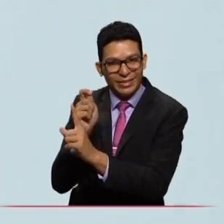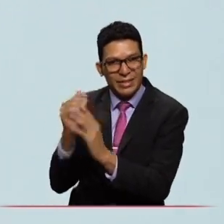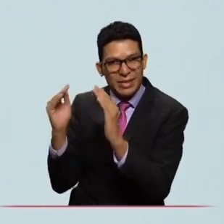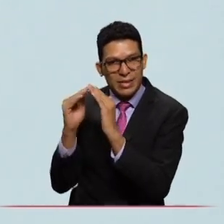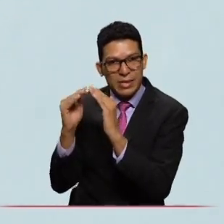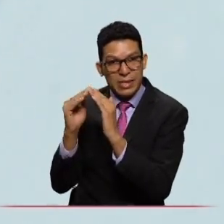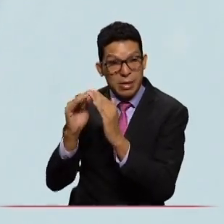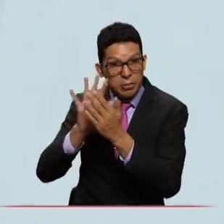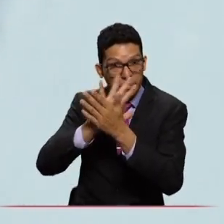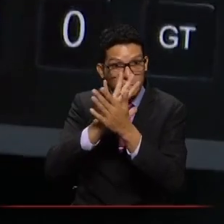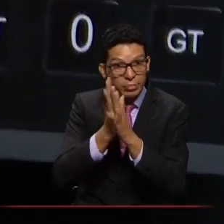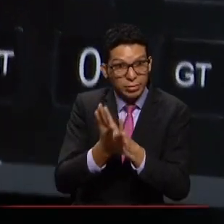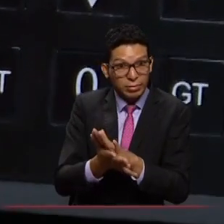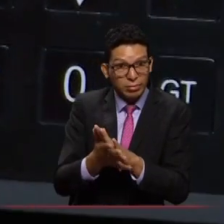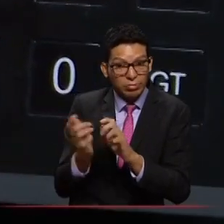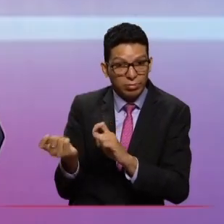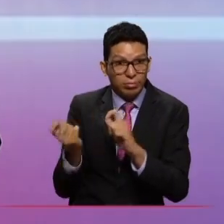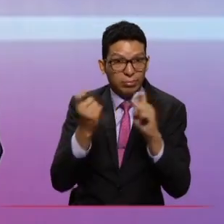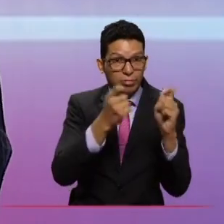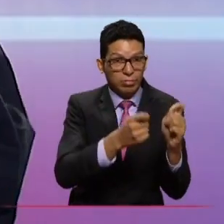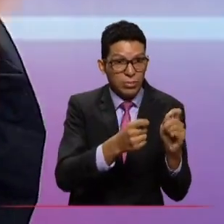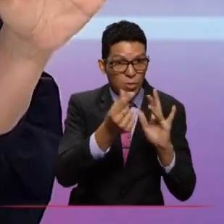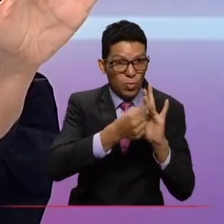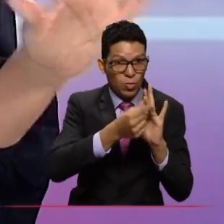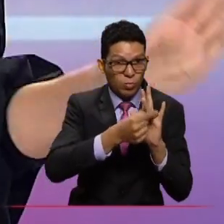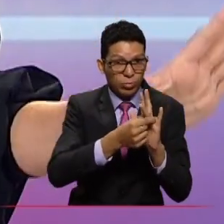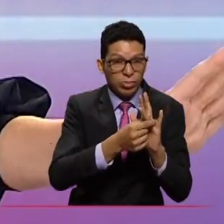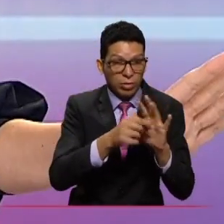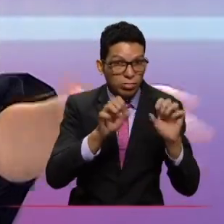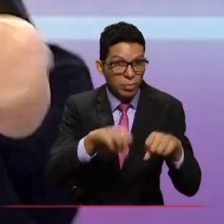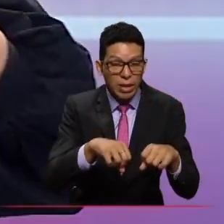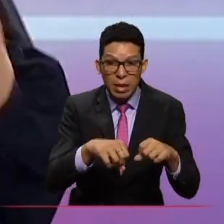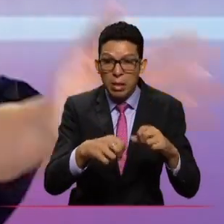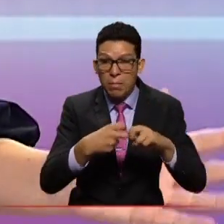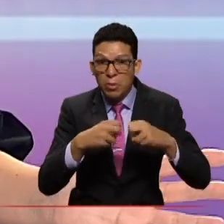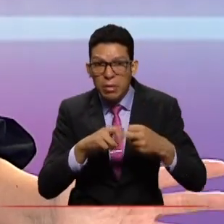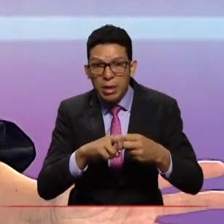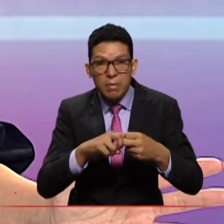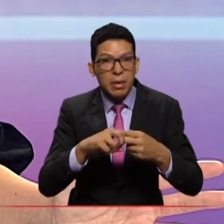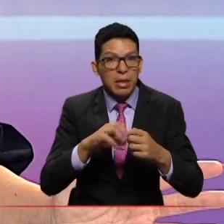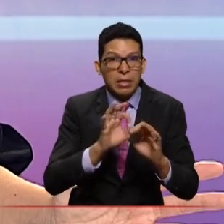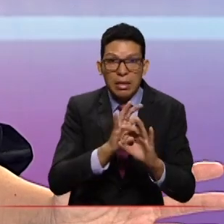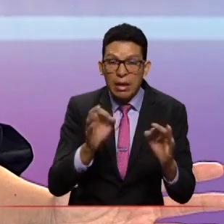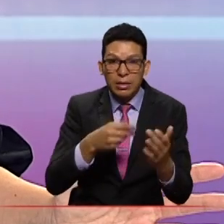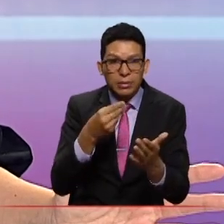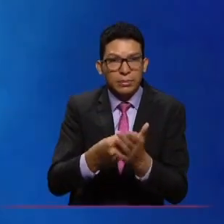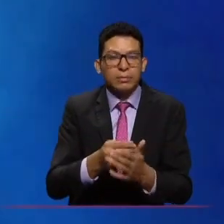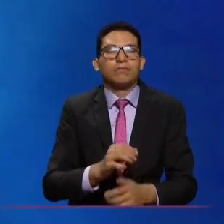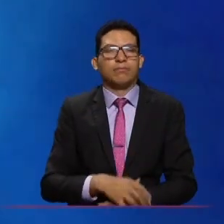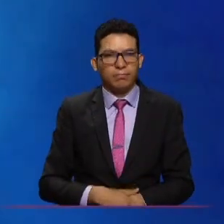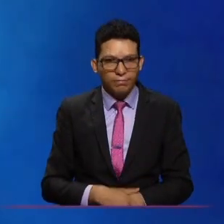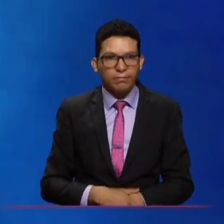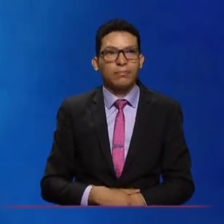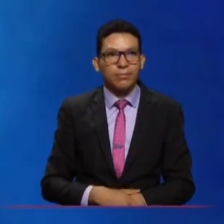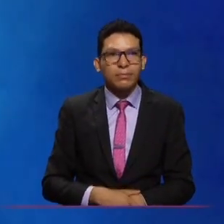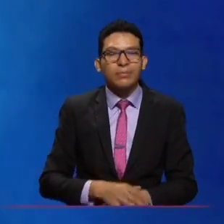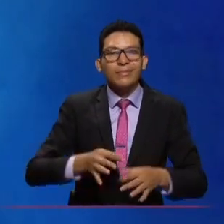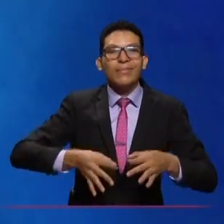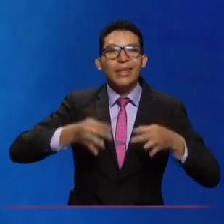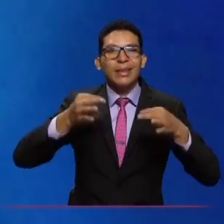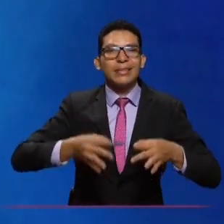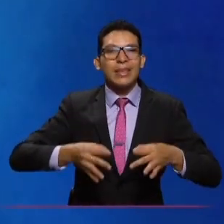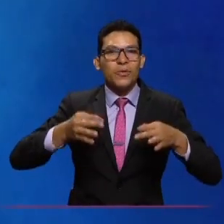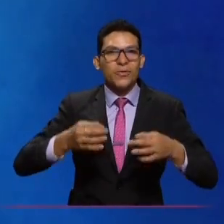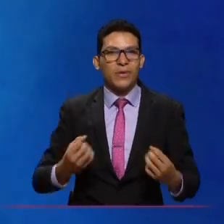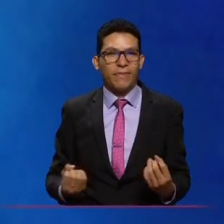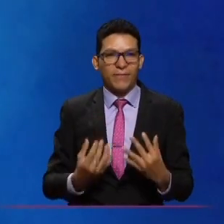deuda, inmediatamente le queda esa vivienda a su esposa sin ningún lío, sin que ella tenga que pagar nada. Totalmente, porque el seguro de vida cubre